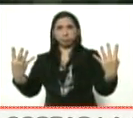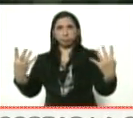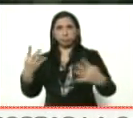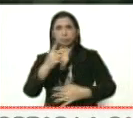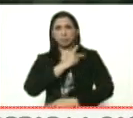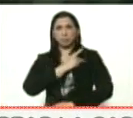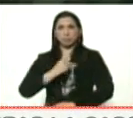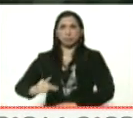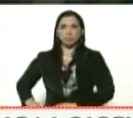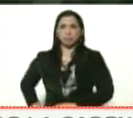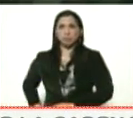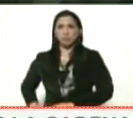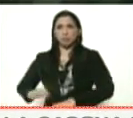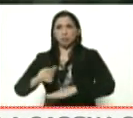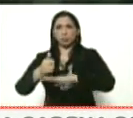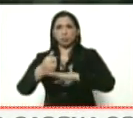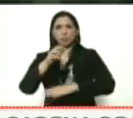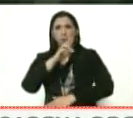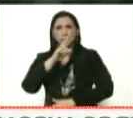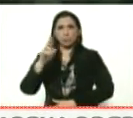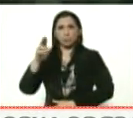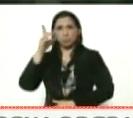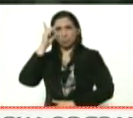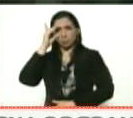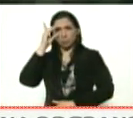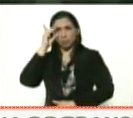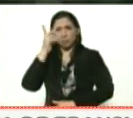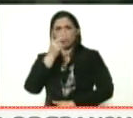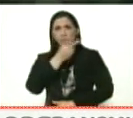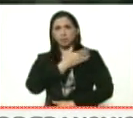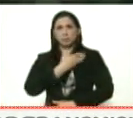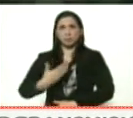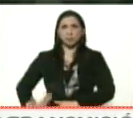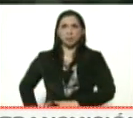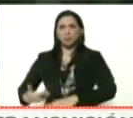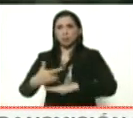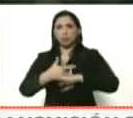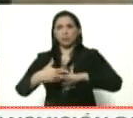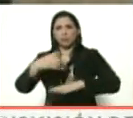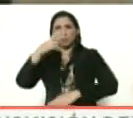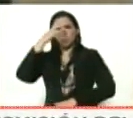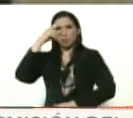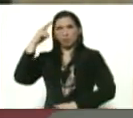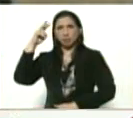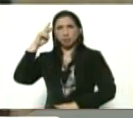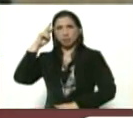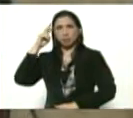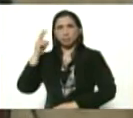Vicepresidenta Ejecutiva de la República, vicepresidentes de gobierno, canciller,